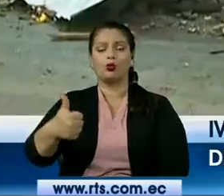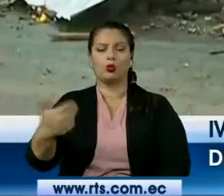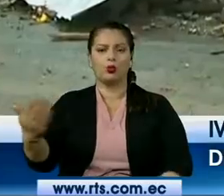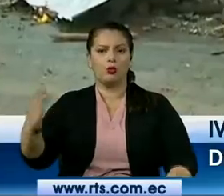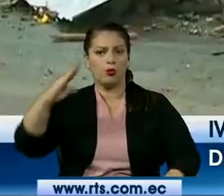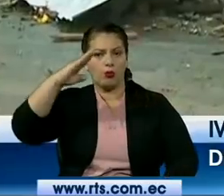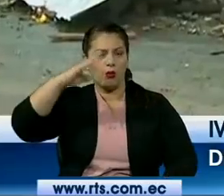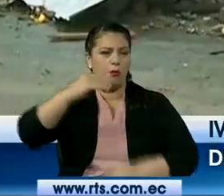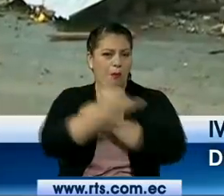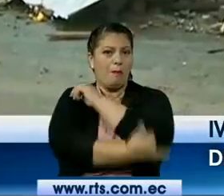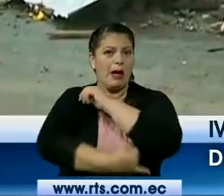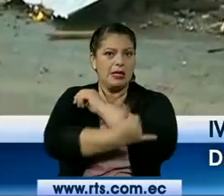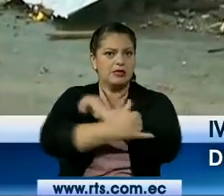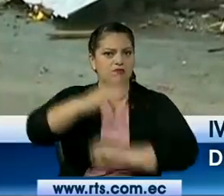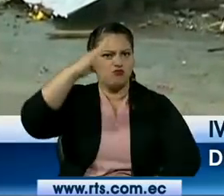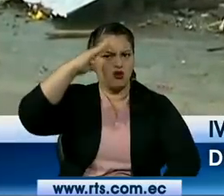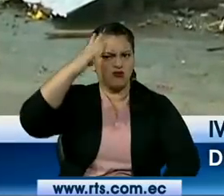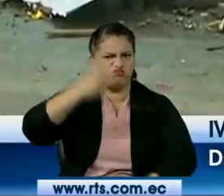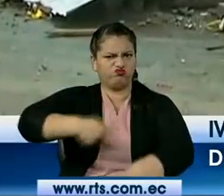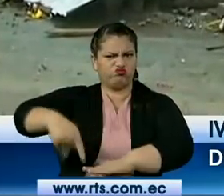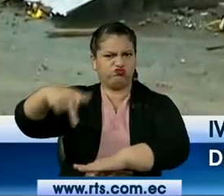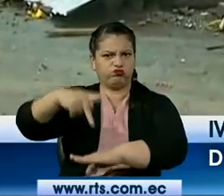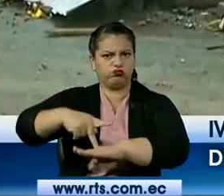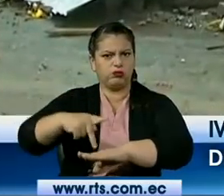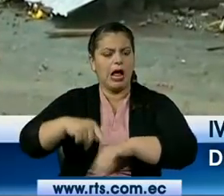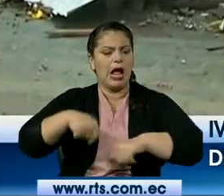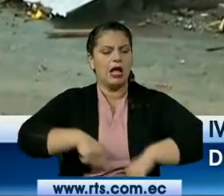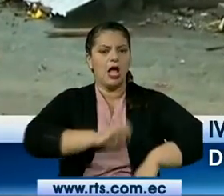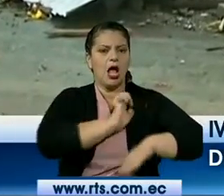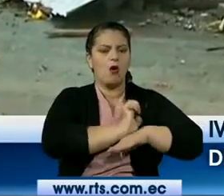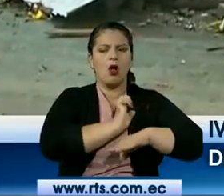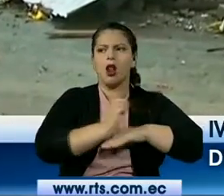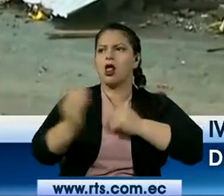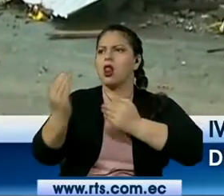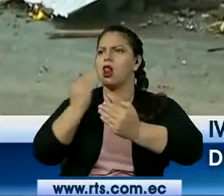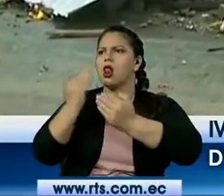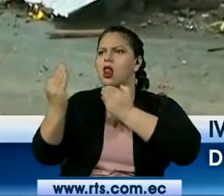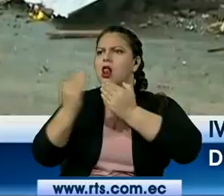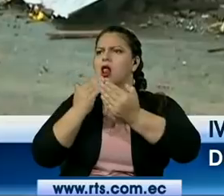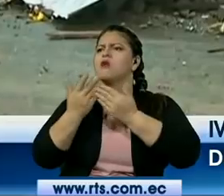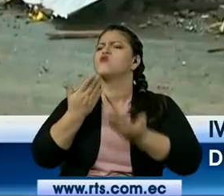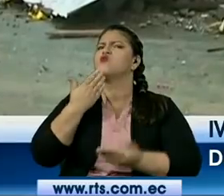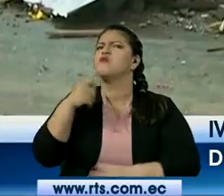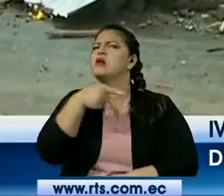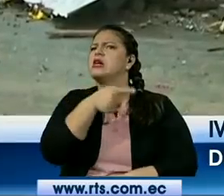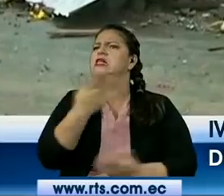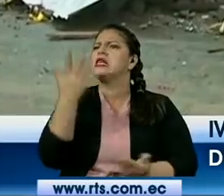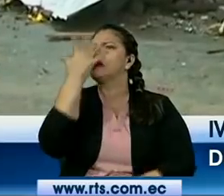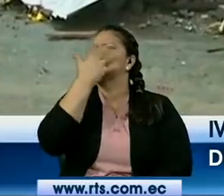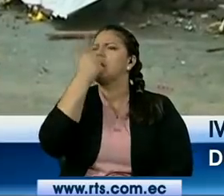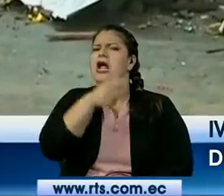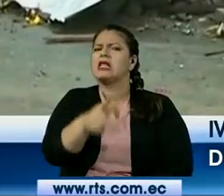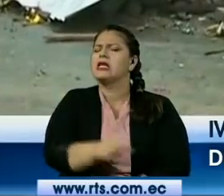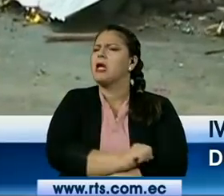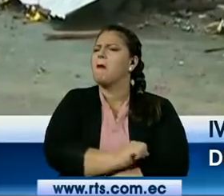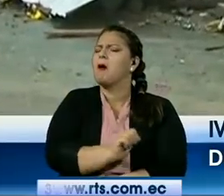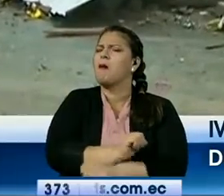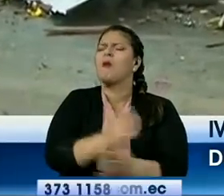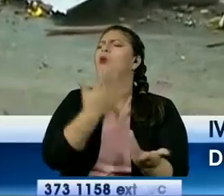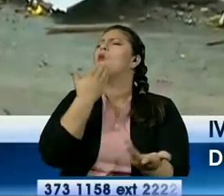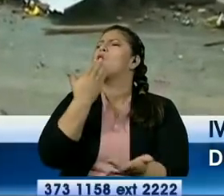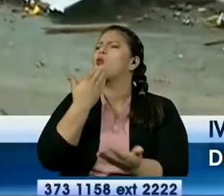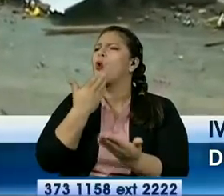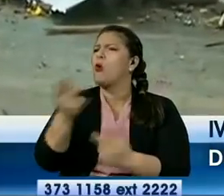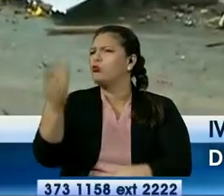y todavía no hay ningún grupo que se haya hecho responsable de este hecho. Solo se sabe que